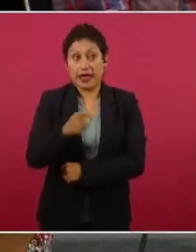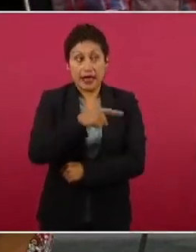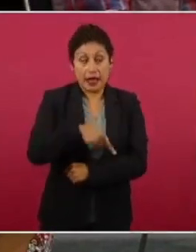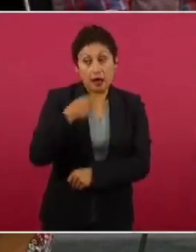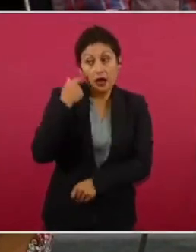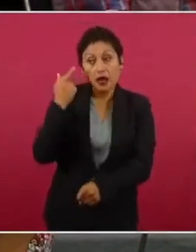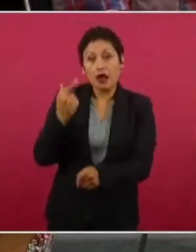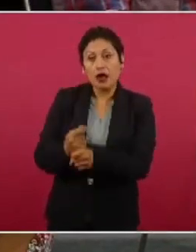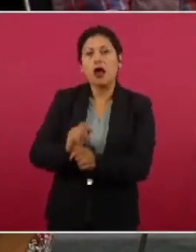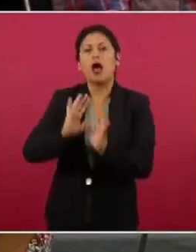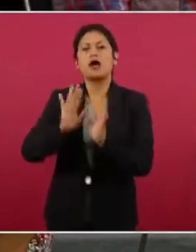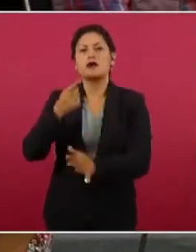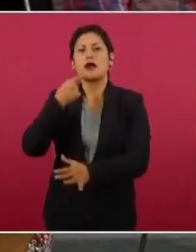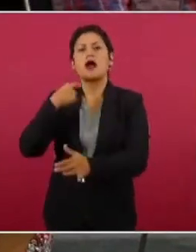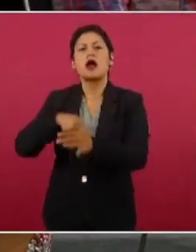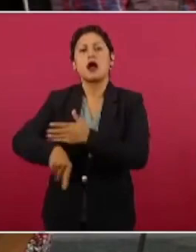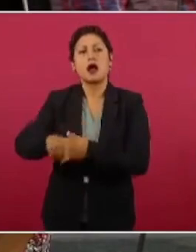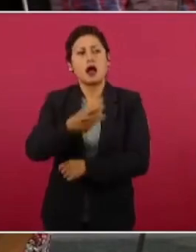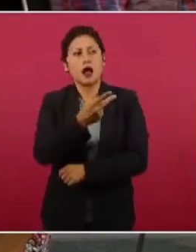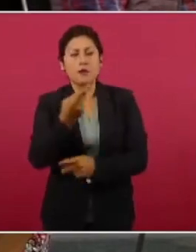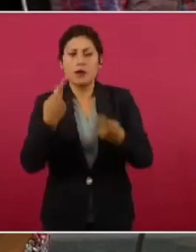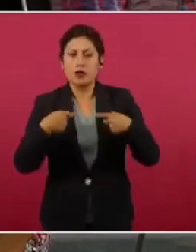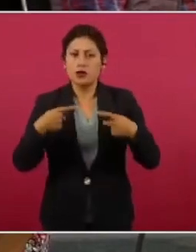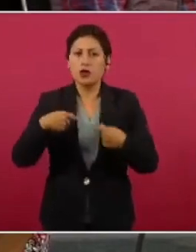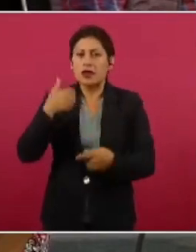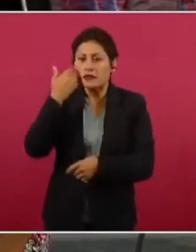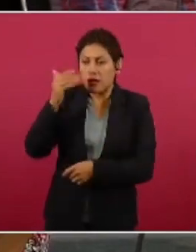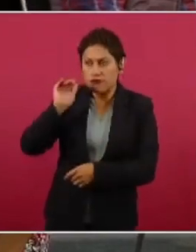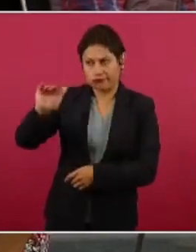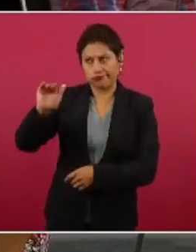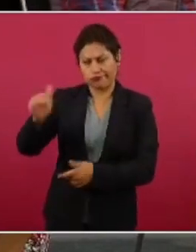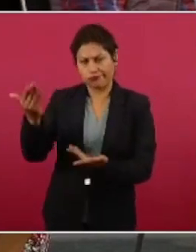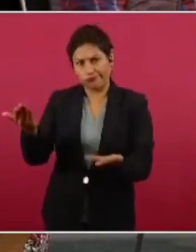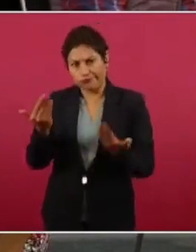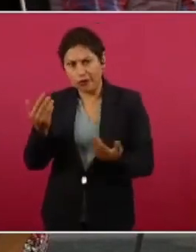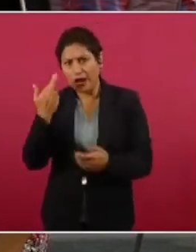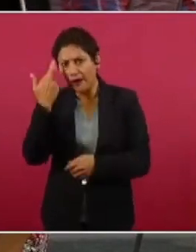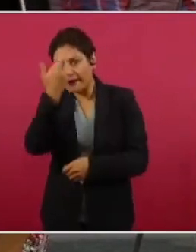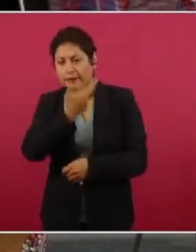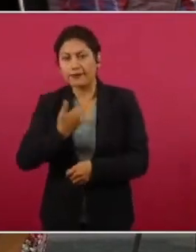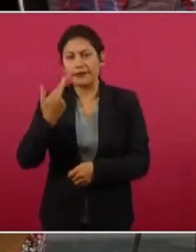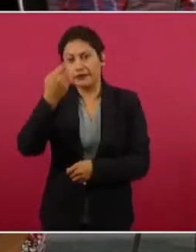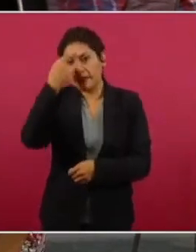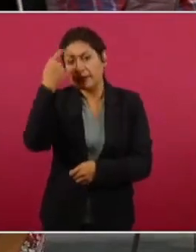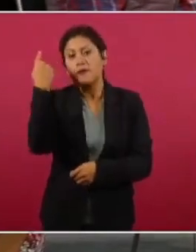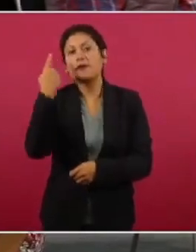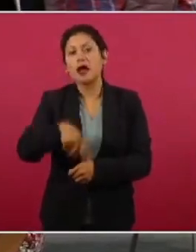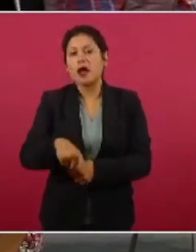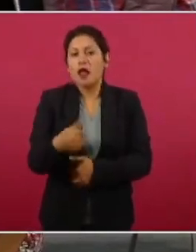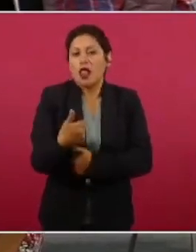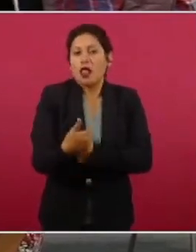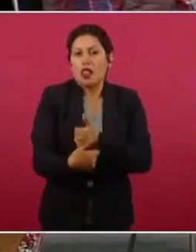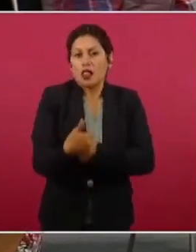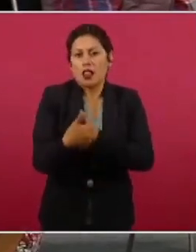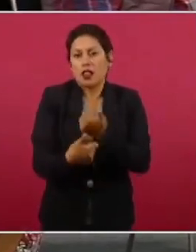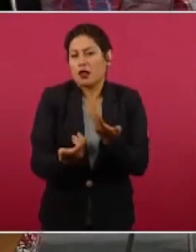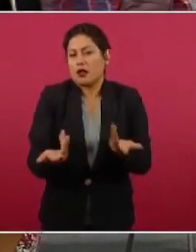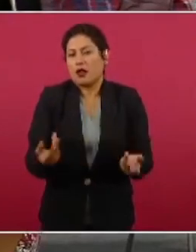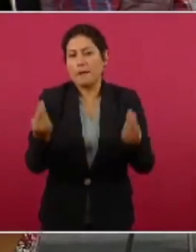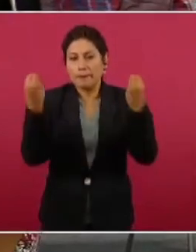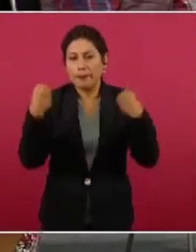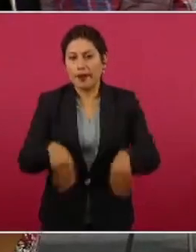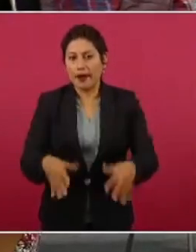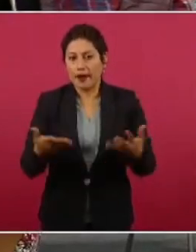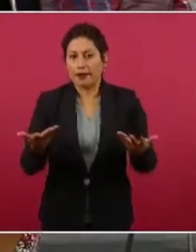piden que haya una revisión en ese sentido, pues para evitar esa competencia desleal e igualmente que no se